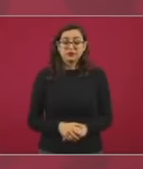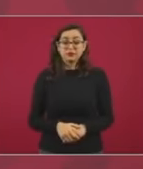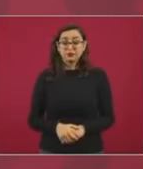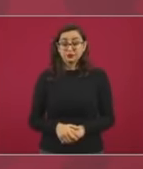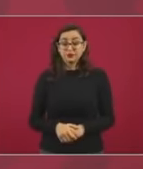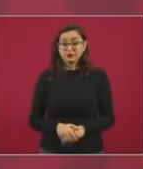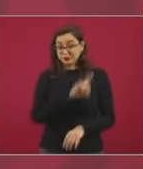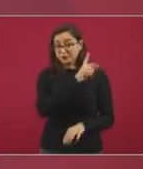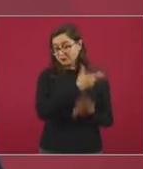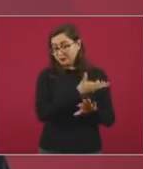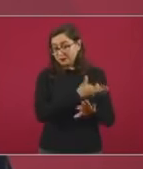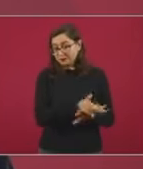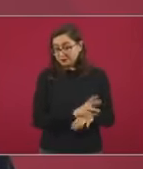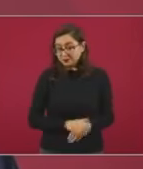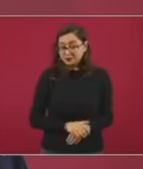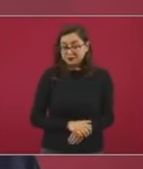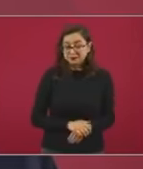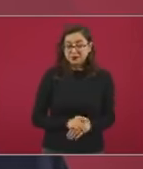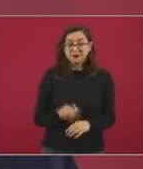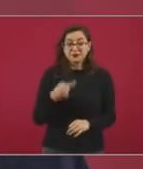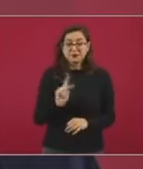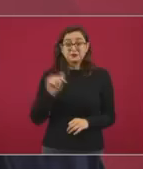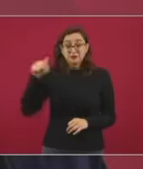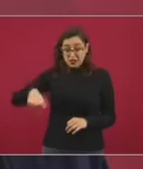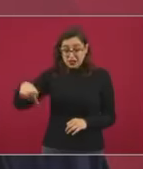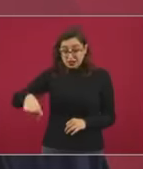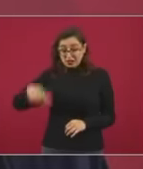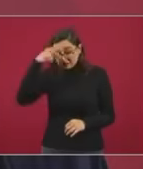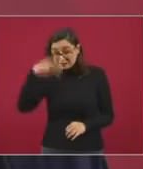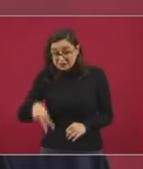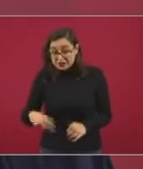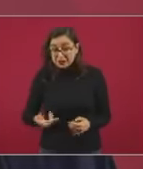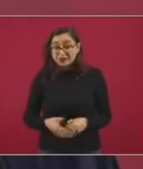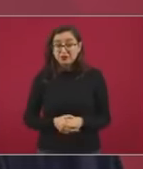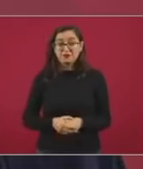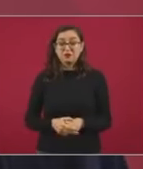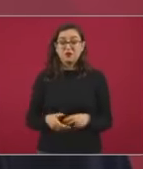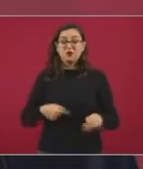Pero aquí un futbolista, un